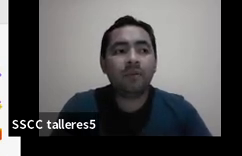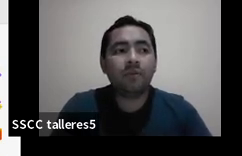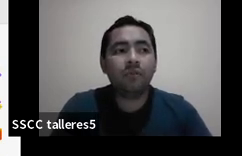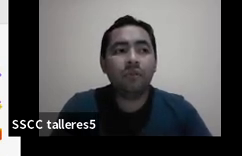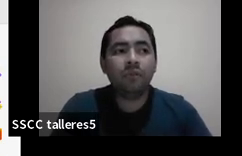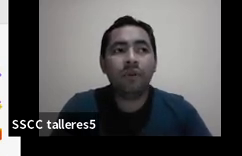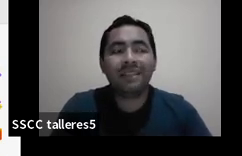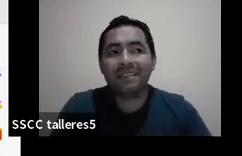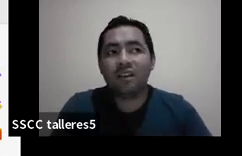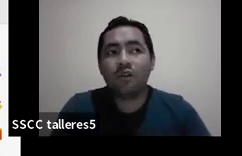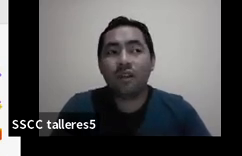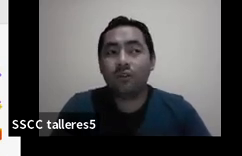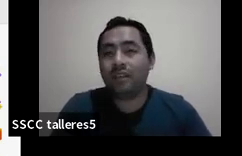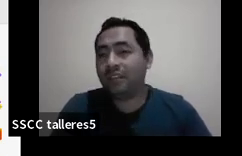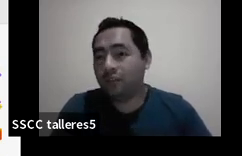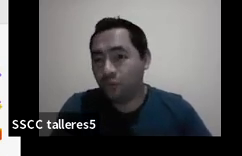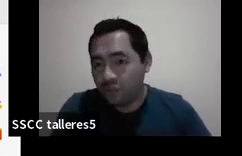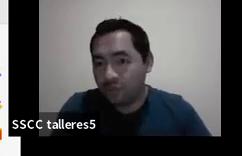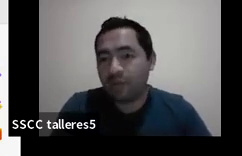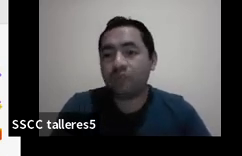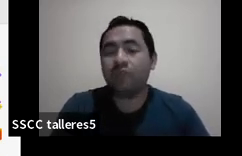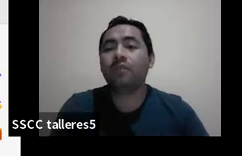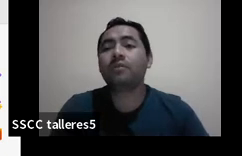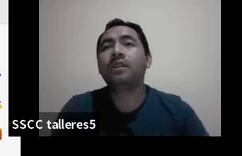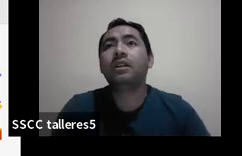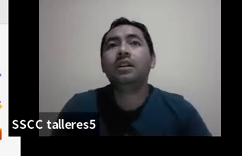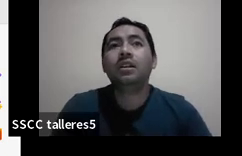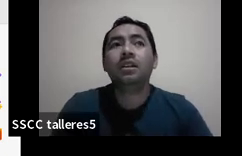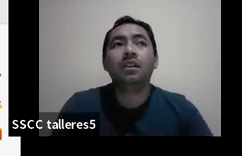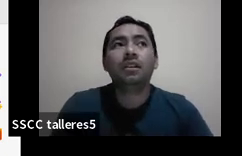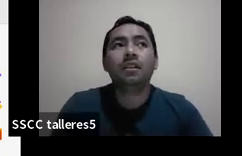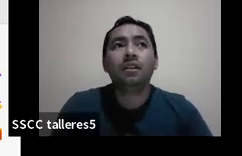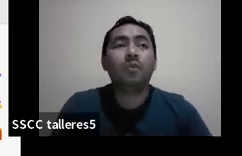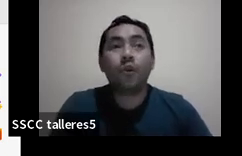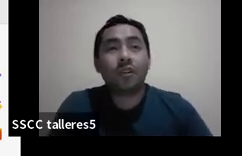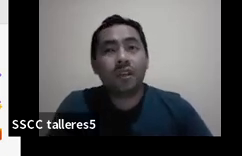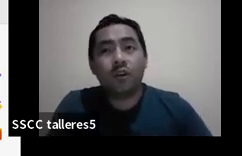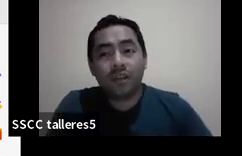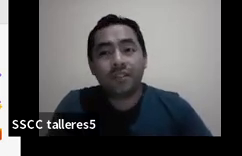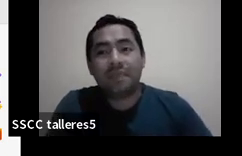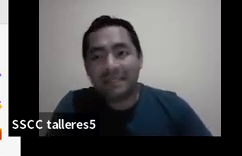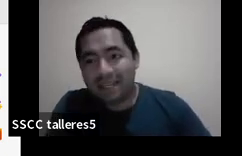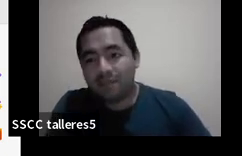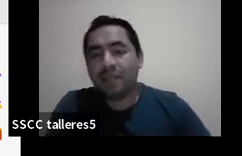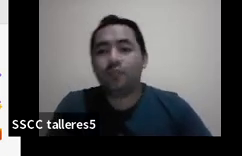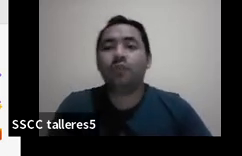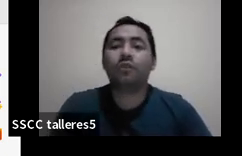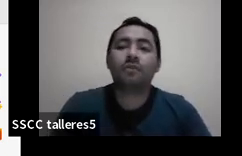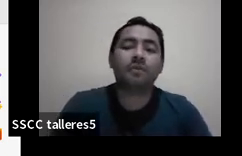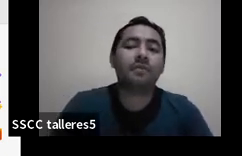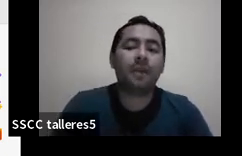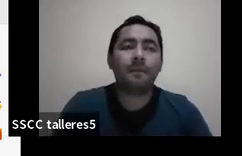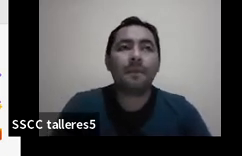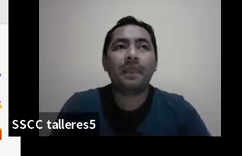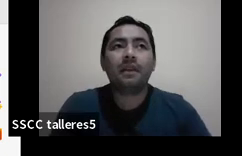aquí en el Perú no existen colegios exclusivos para sordos y tampoco colegios especiales para